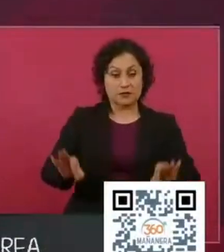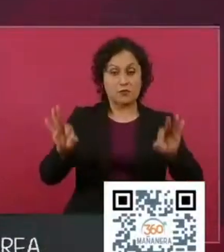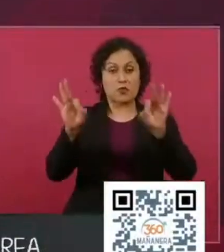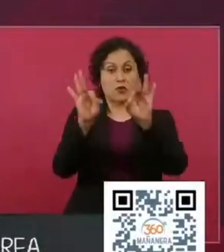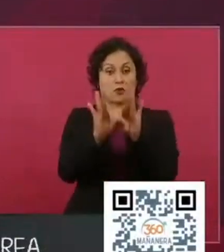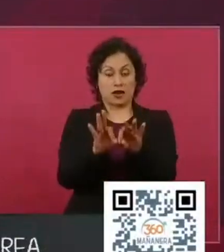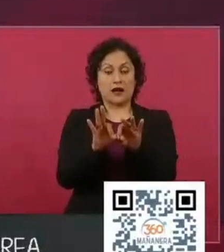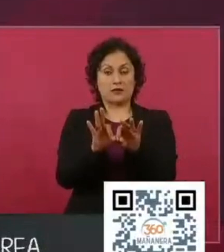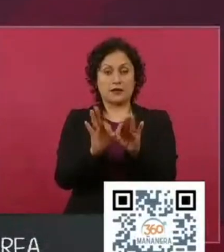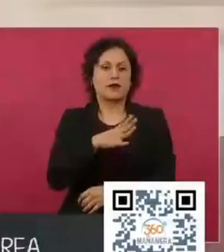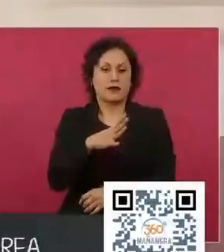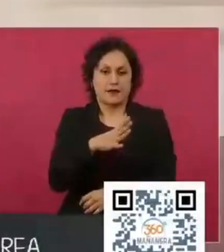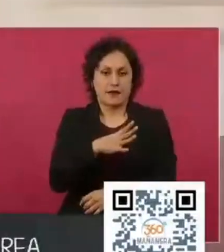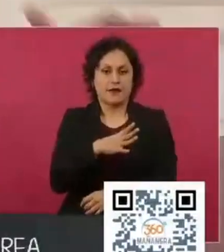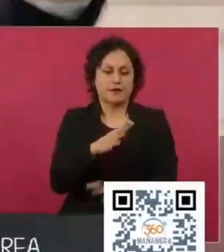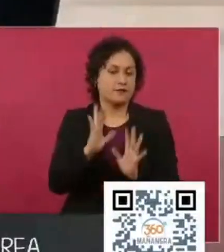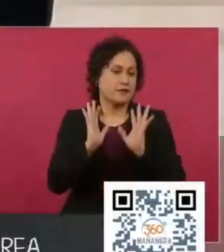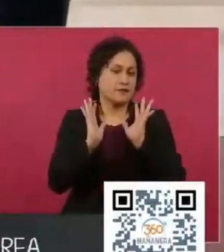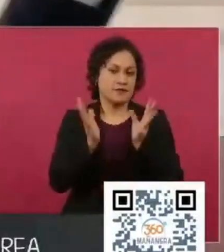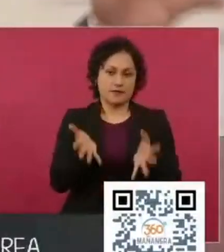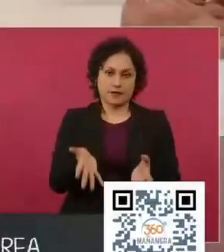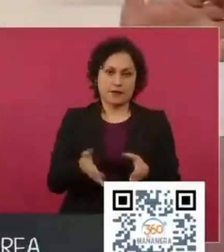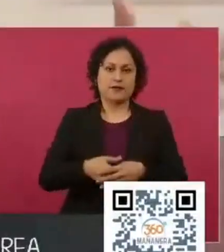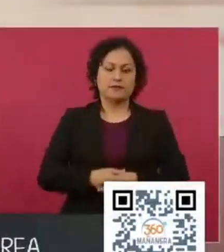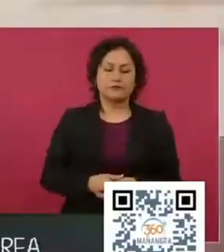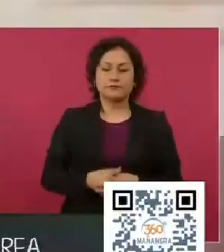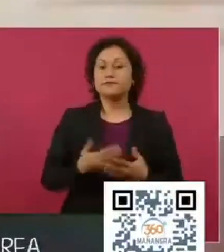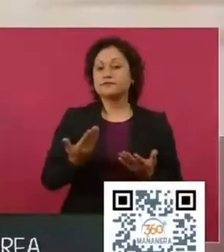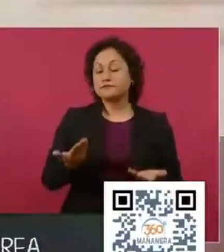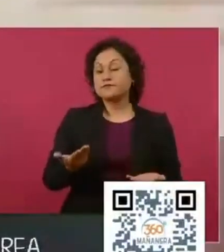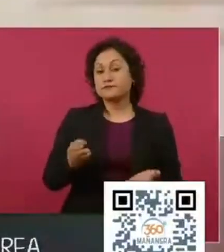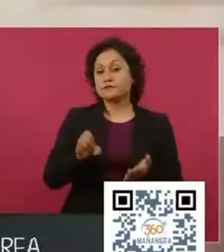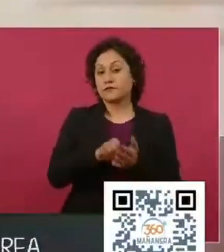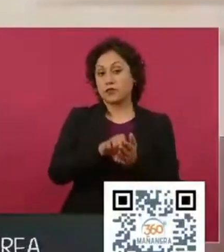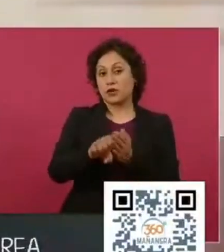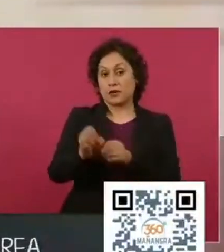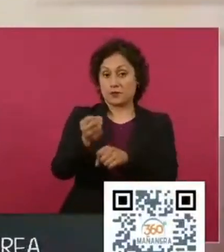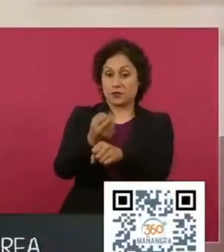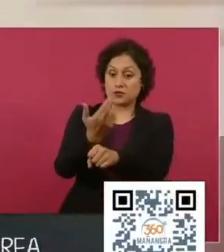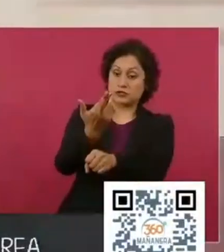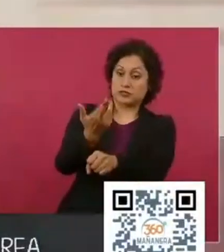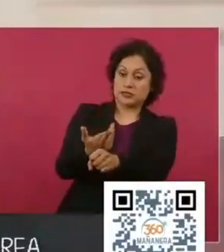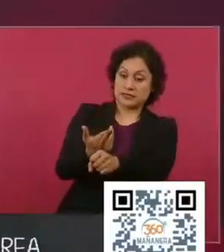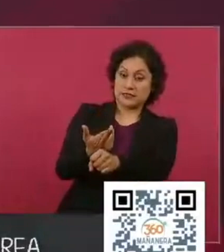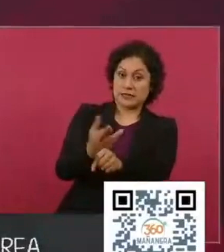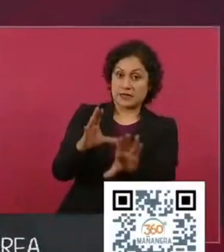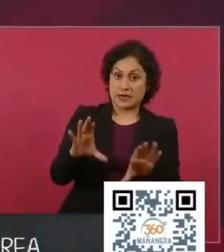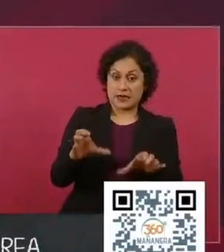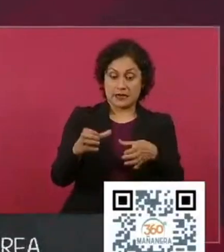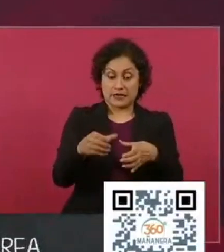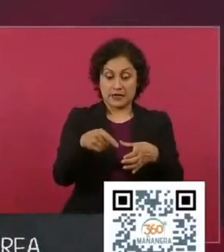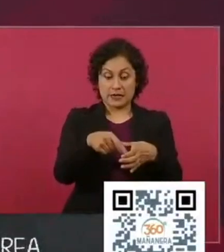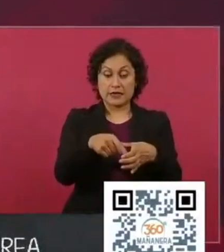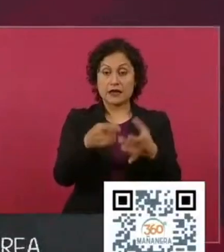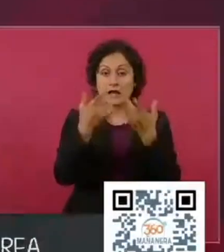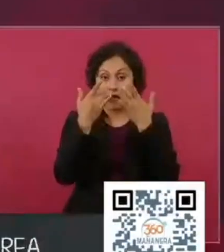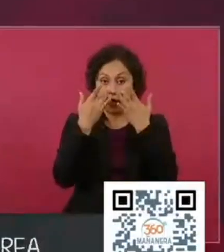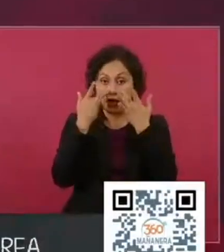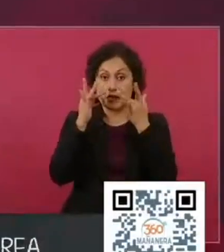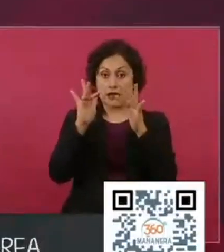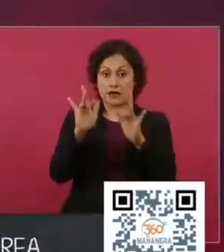tienen responsables independientemente de la secretaría de qué se trate